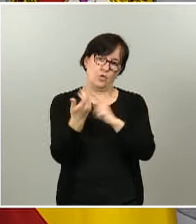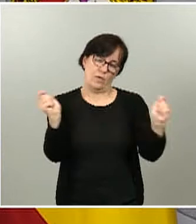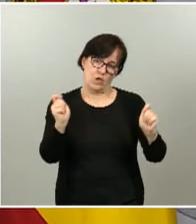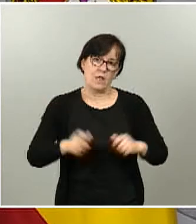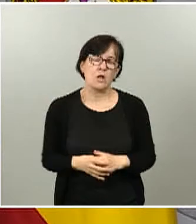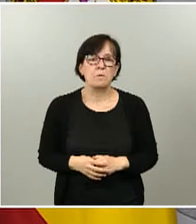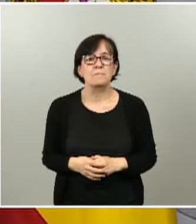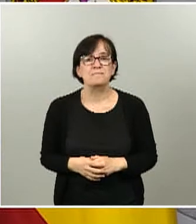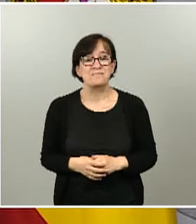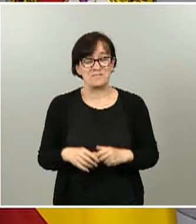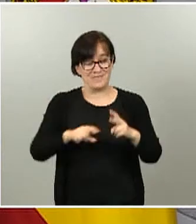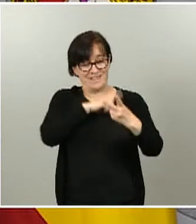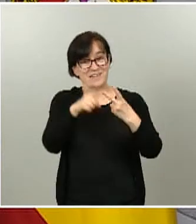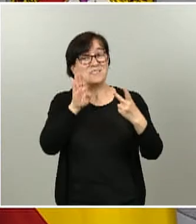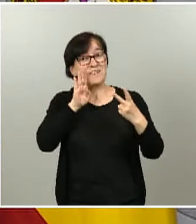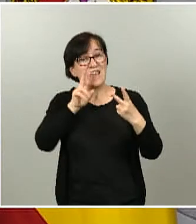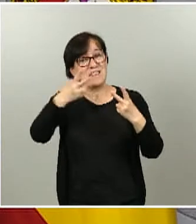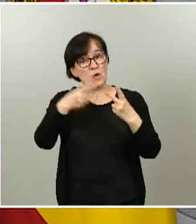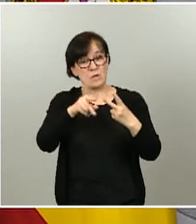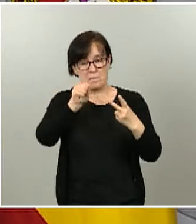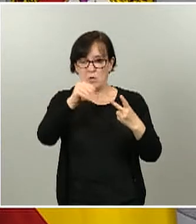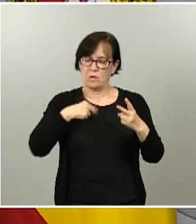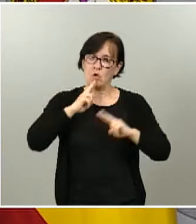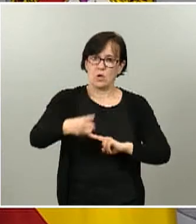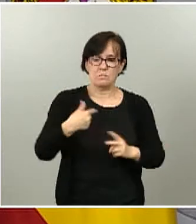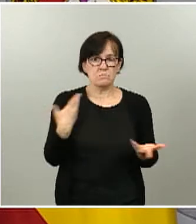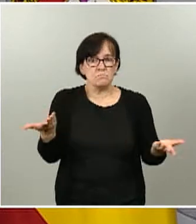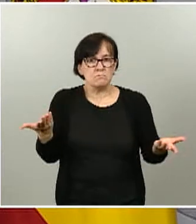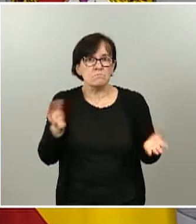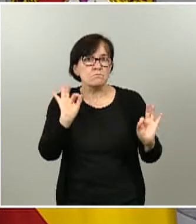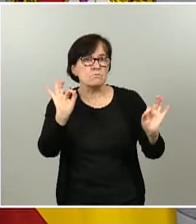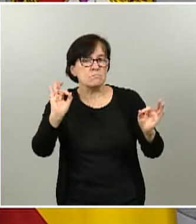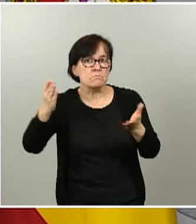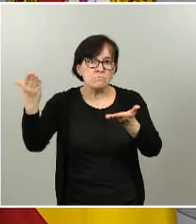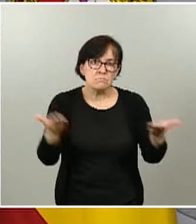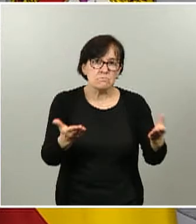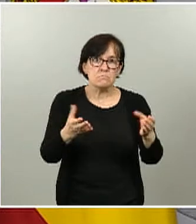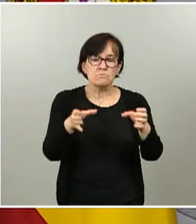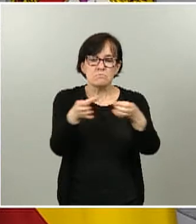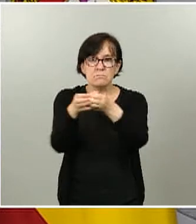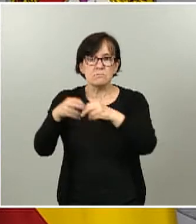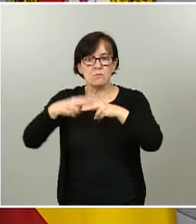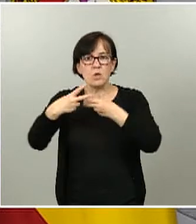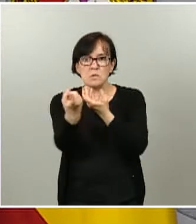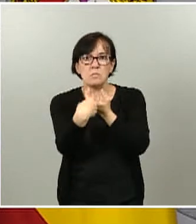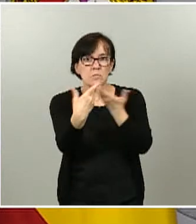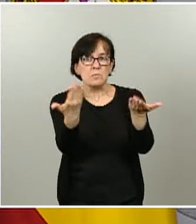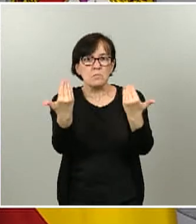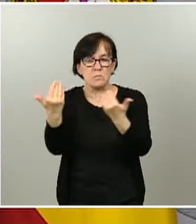a la segunda pregunta, es evidente que el Gobierno invita al conjunto de formaciones políticas a sumarse a esta